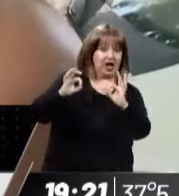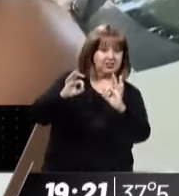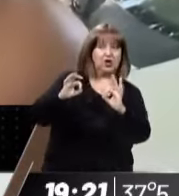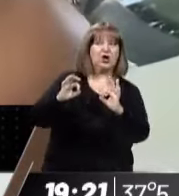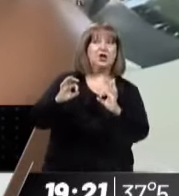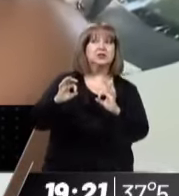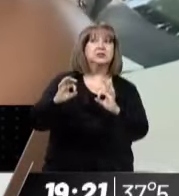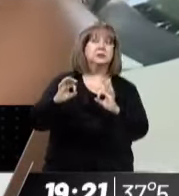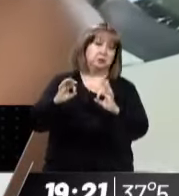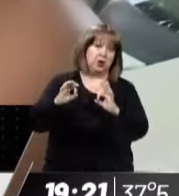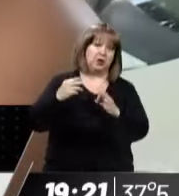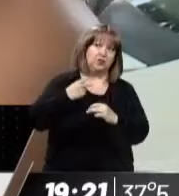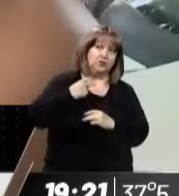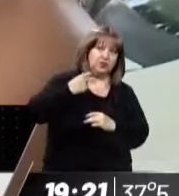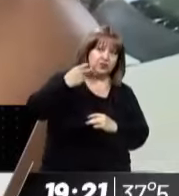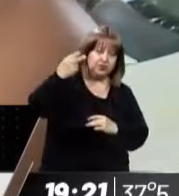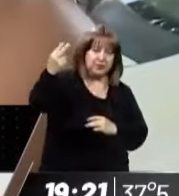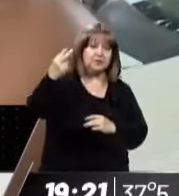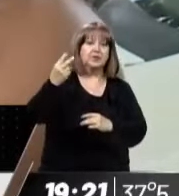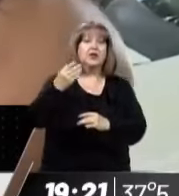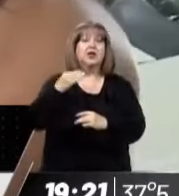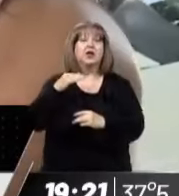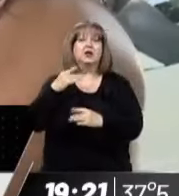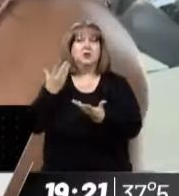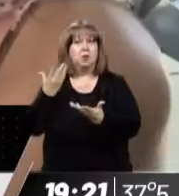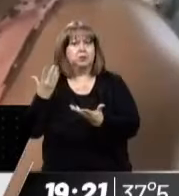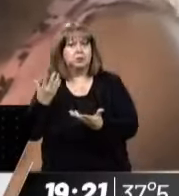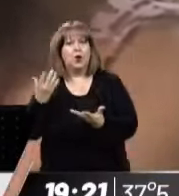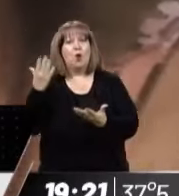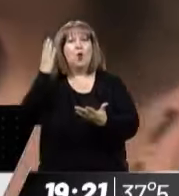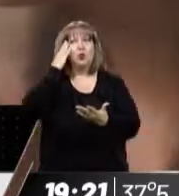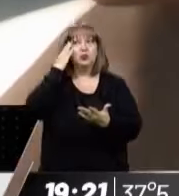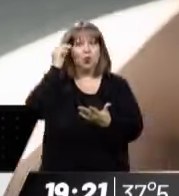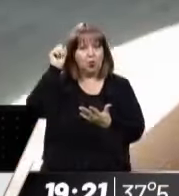disfrutar de la cultura francesa, aprender la lengua francesa y me encantó. Bueno,